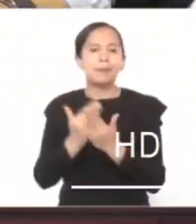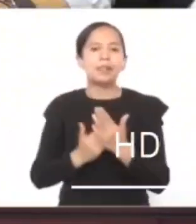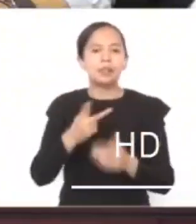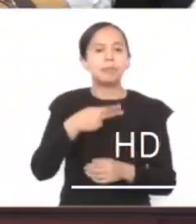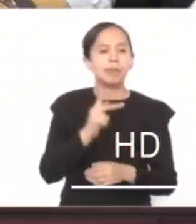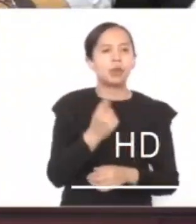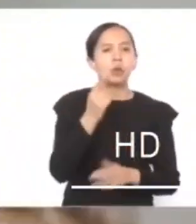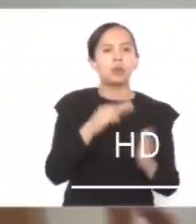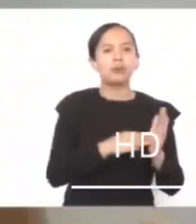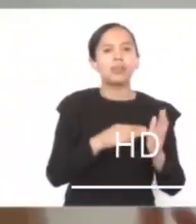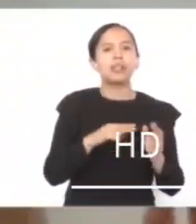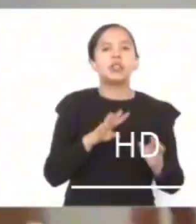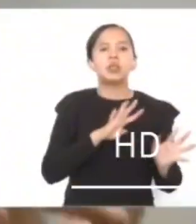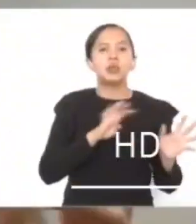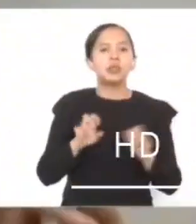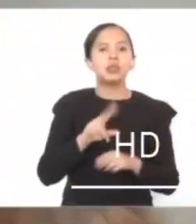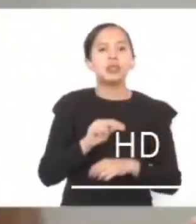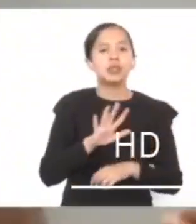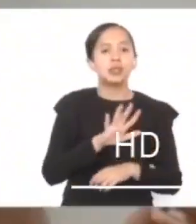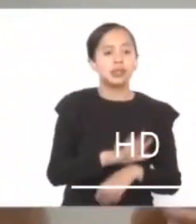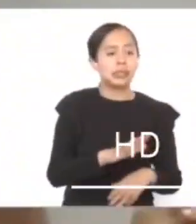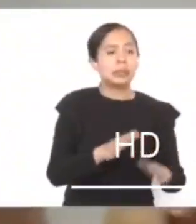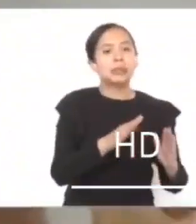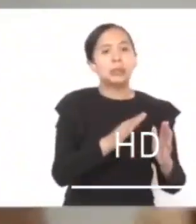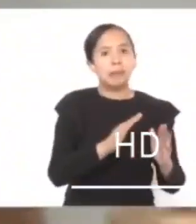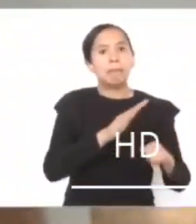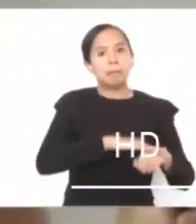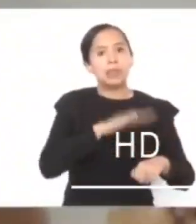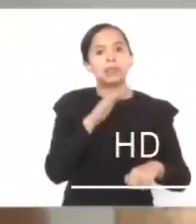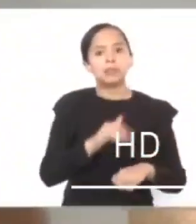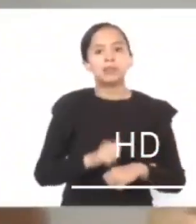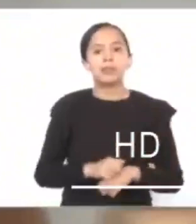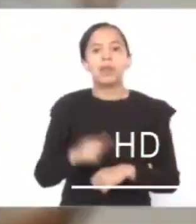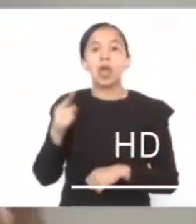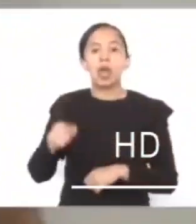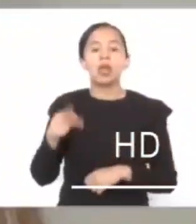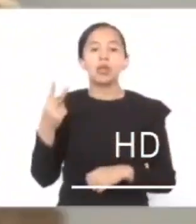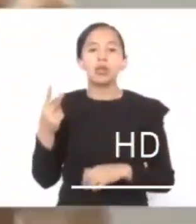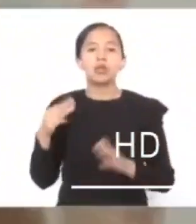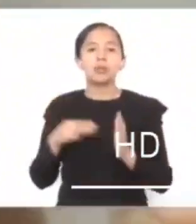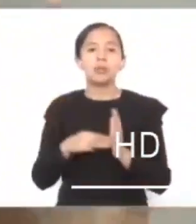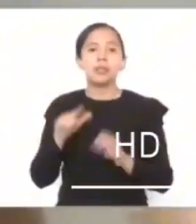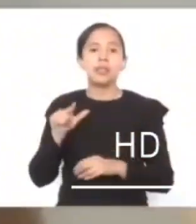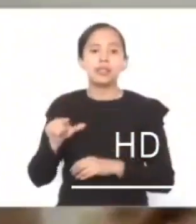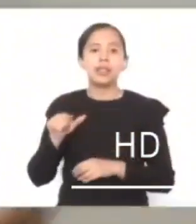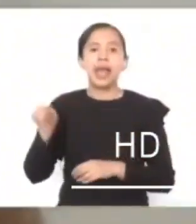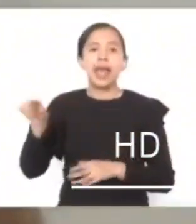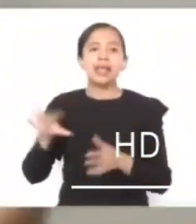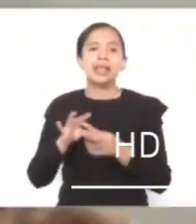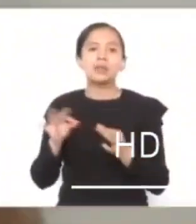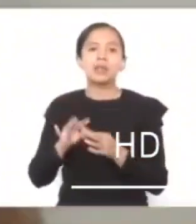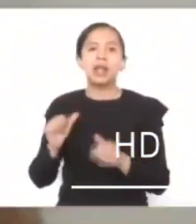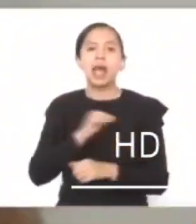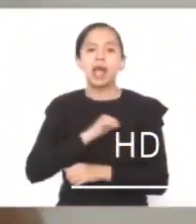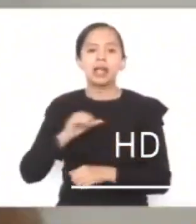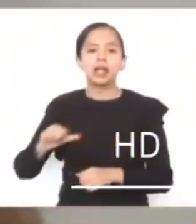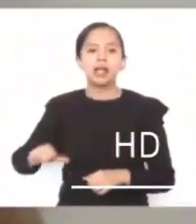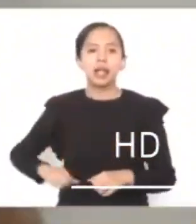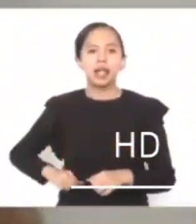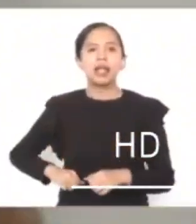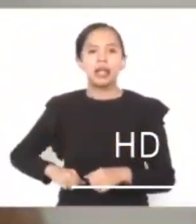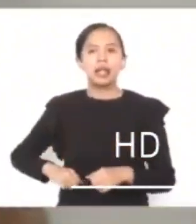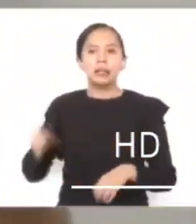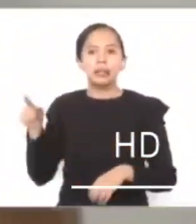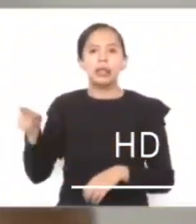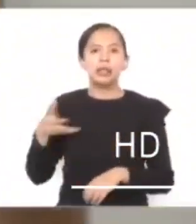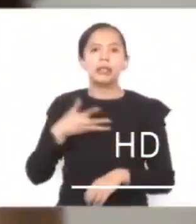1985. Perdón, en el 2017 se hablaba de la aparición de una nueva franja, que son las alcaldías que usted acaba de